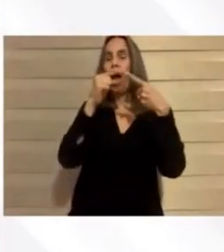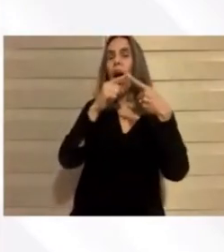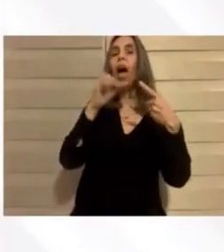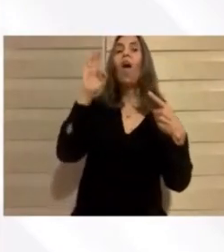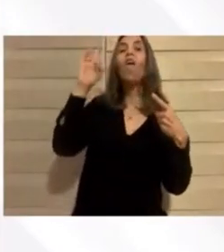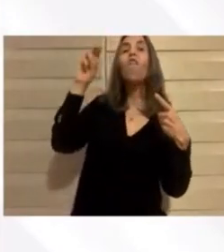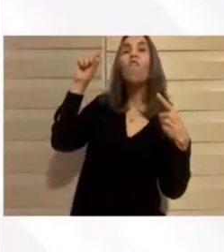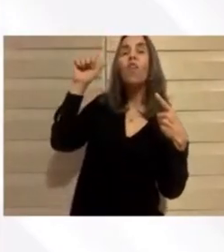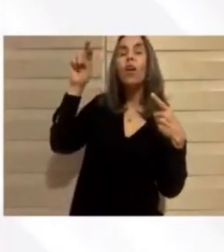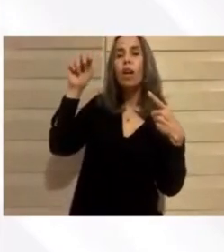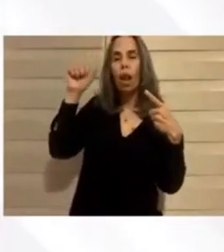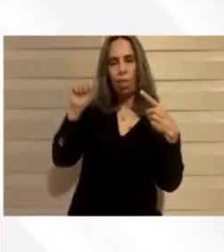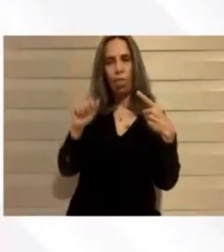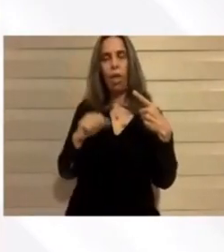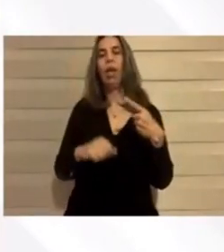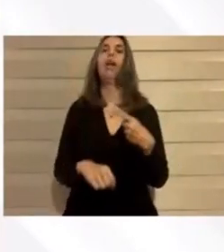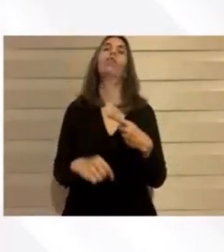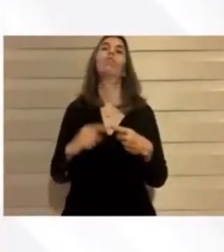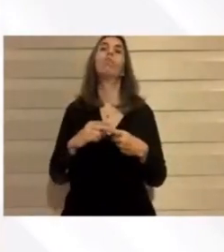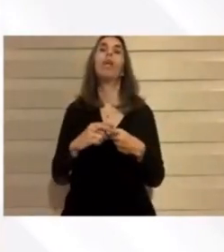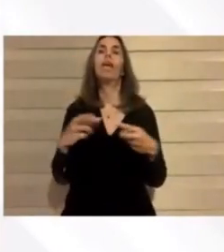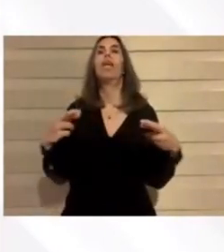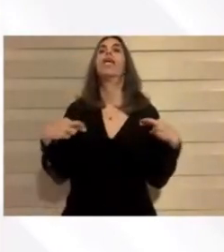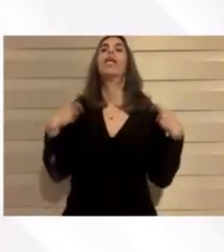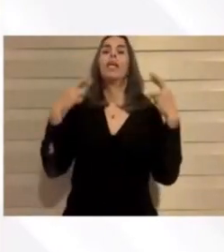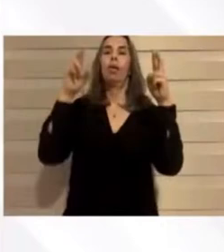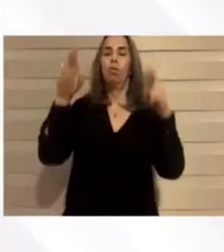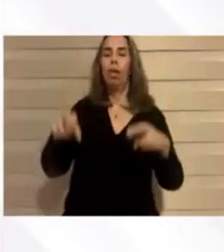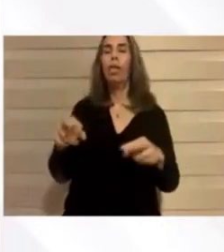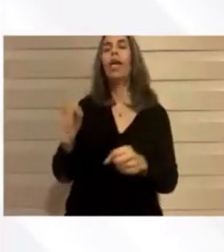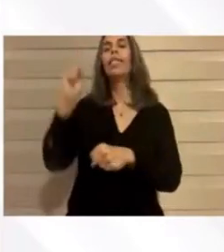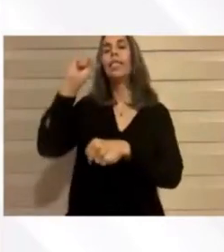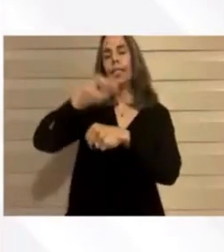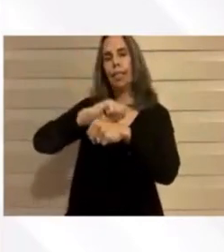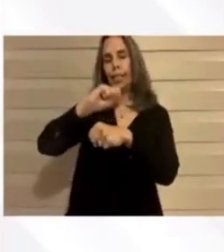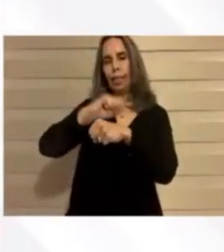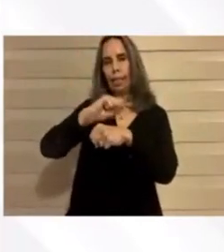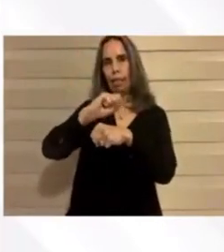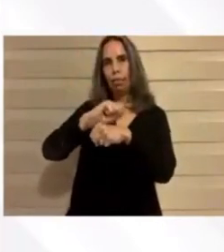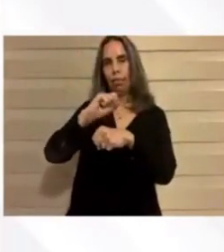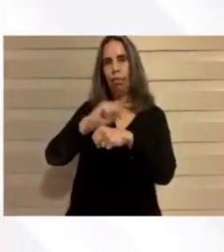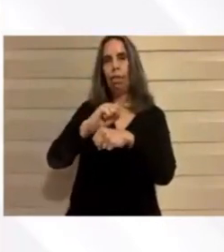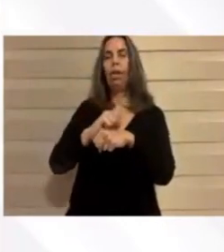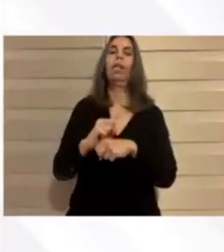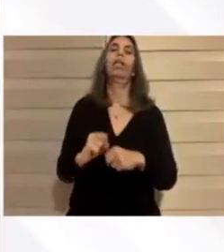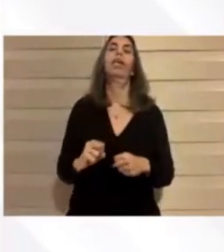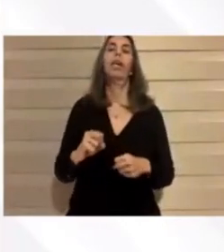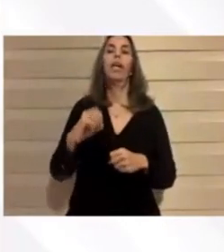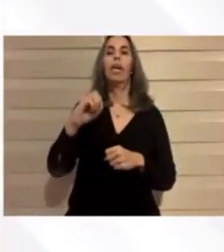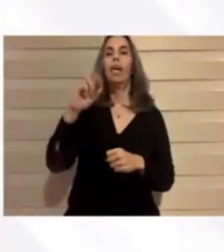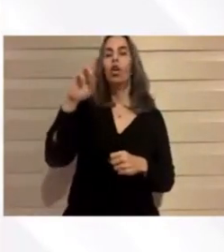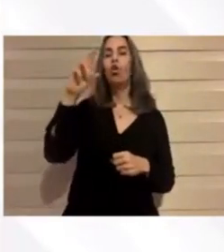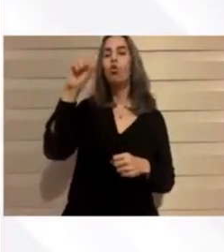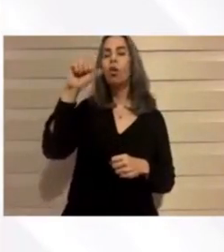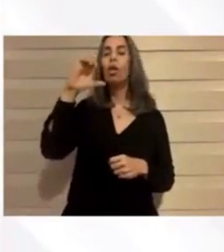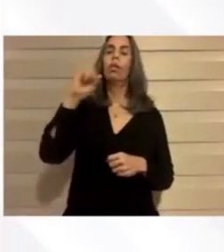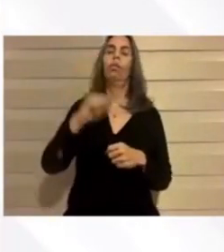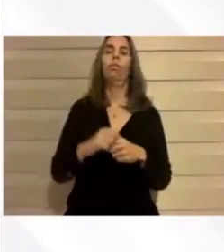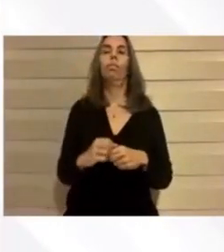Velasco Bastida, representante de la Escuela Secundaria Rosario Castellanos. A